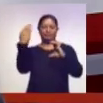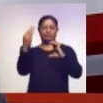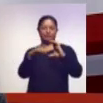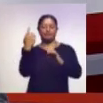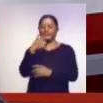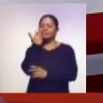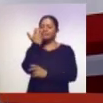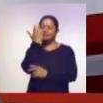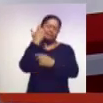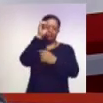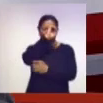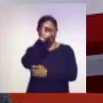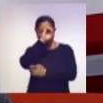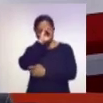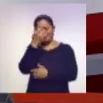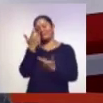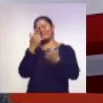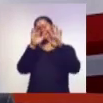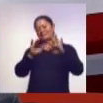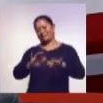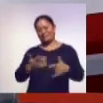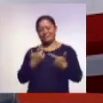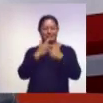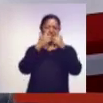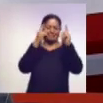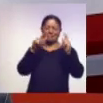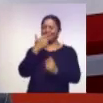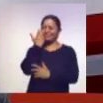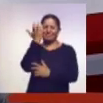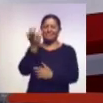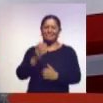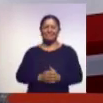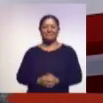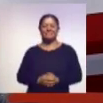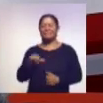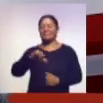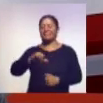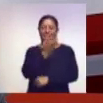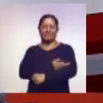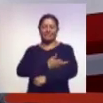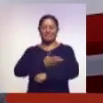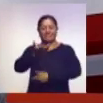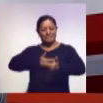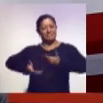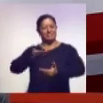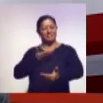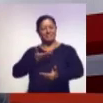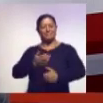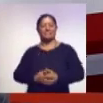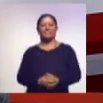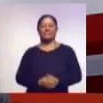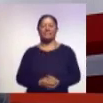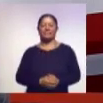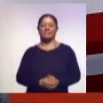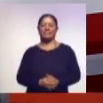sus comentarios, opiniones, puntos de vista, lo que quiera, esta tarde compartir con nosotros.